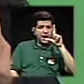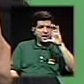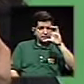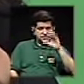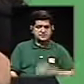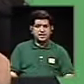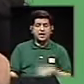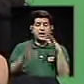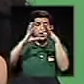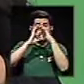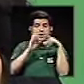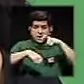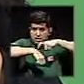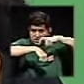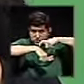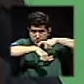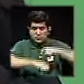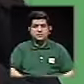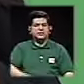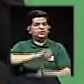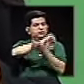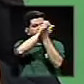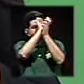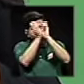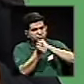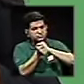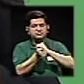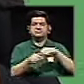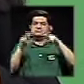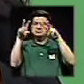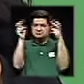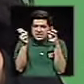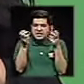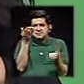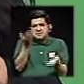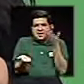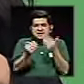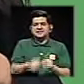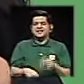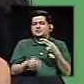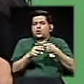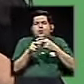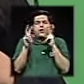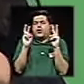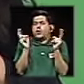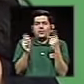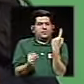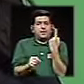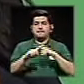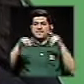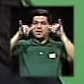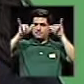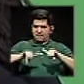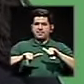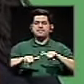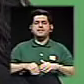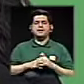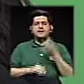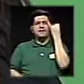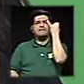eje que unificaba ha cambiado en en el tema dmos en el nombre precisamente se mantiene el